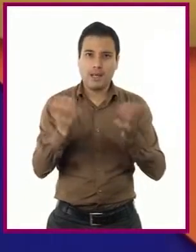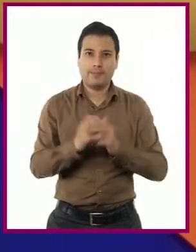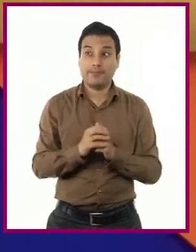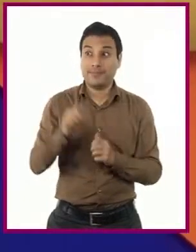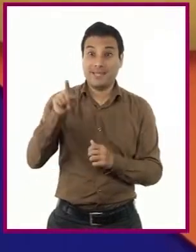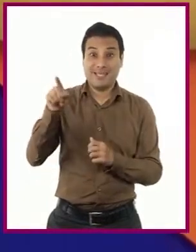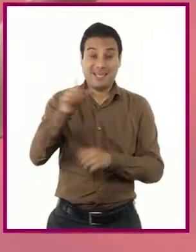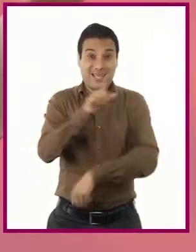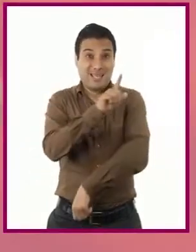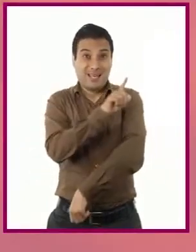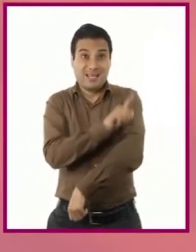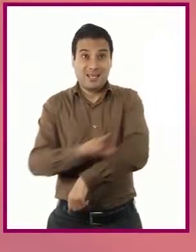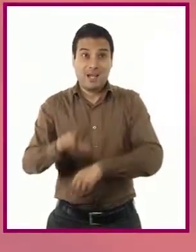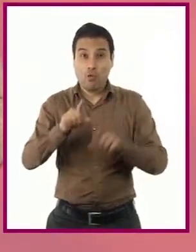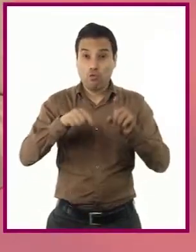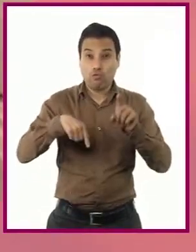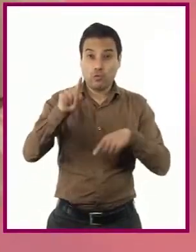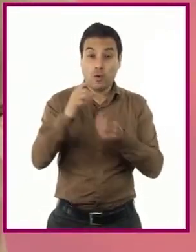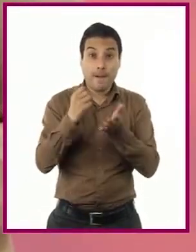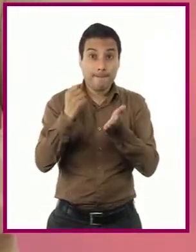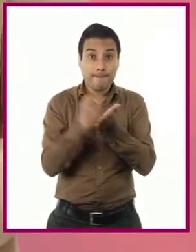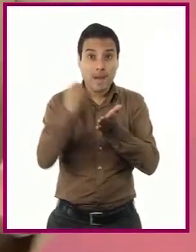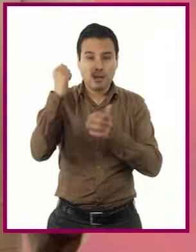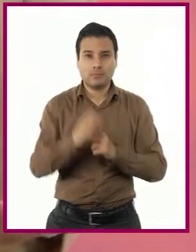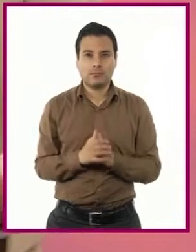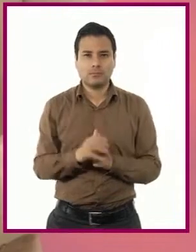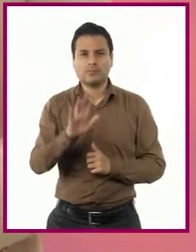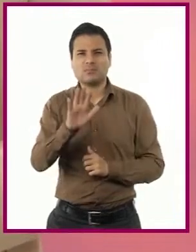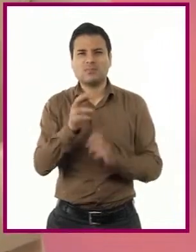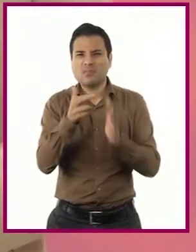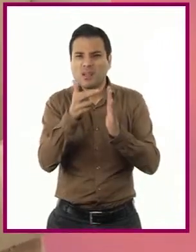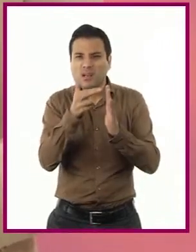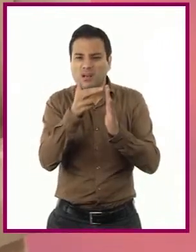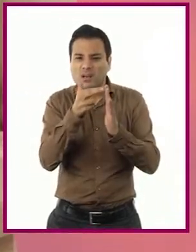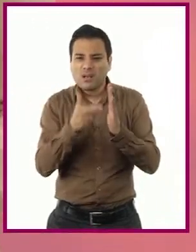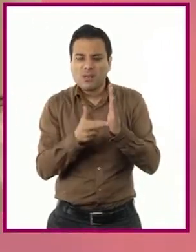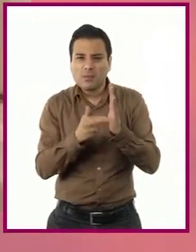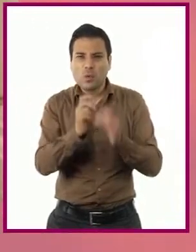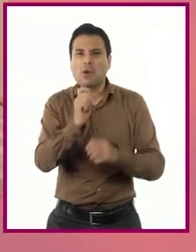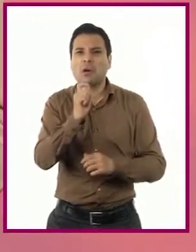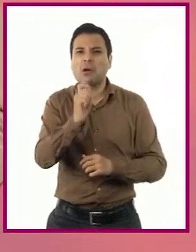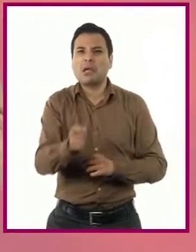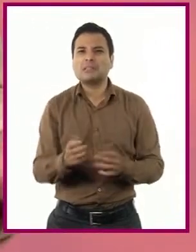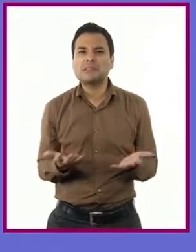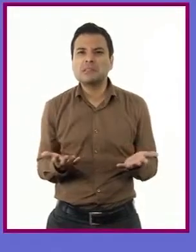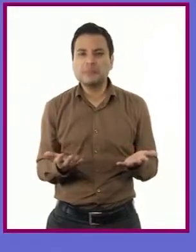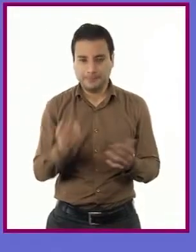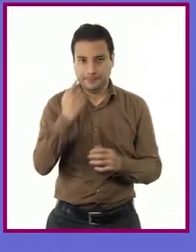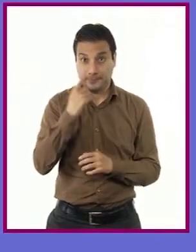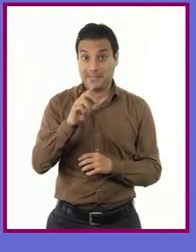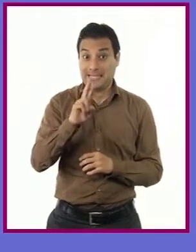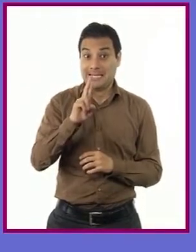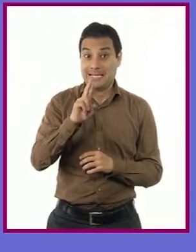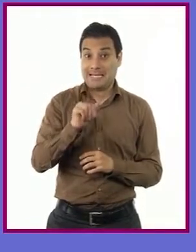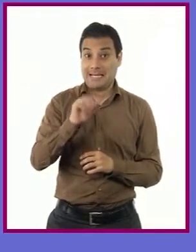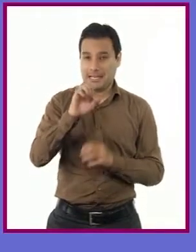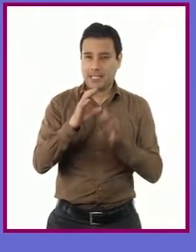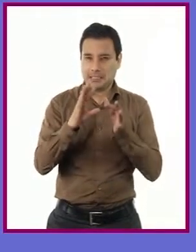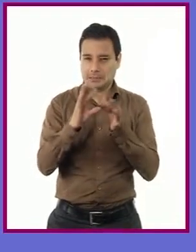en la escuela. Claro, veamos qué es un reglamento de acuerdo con la Academia de la Lengua Española. Este es